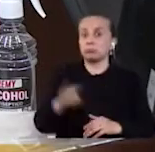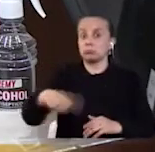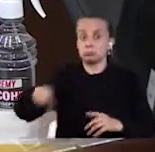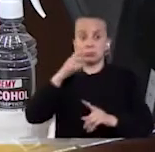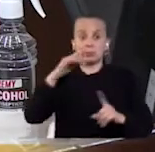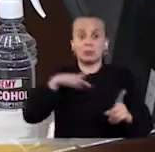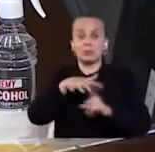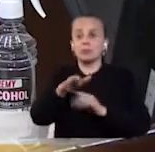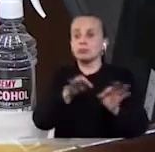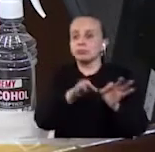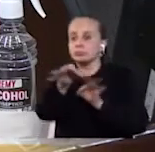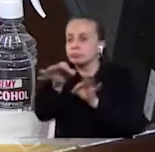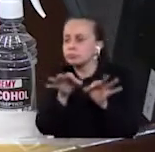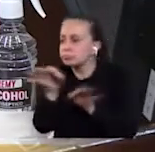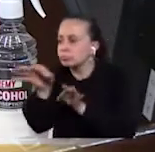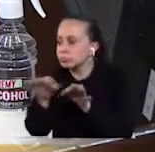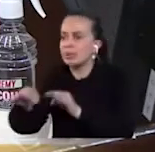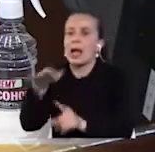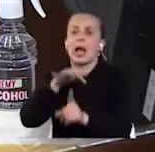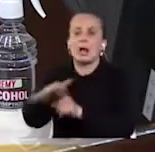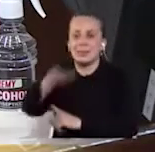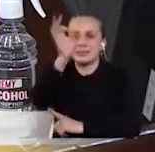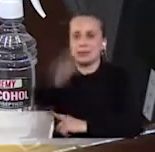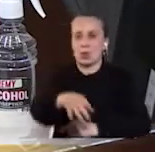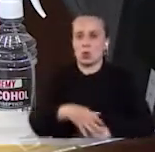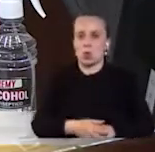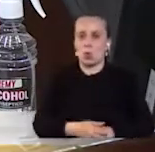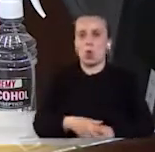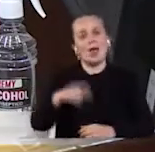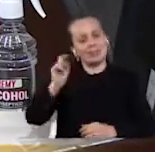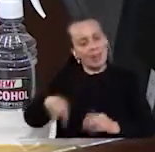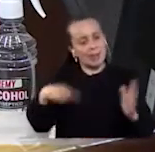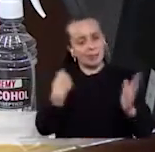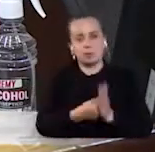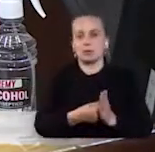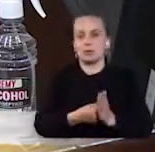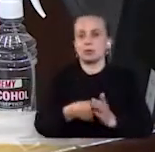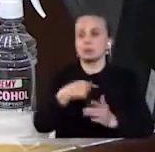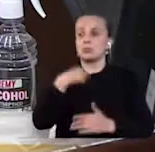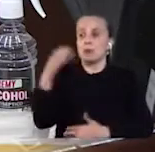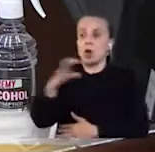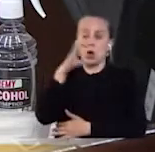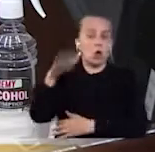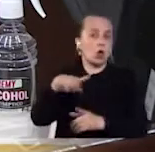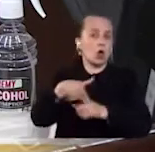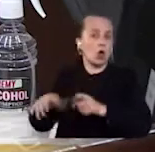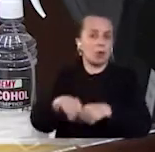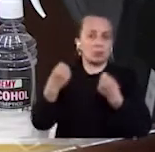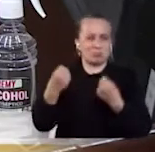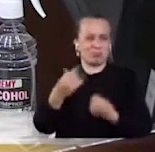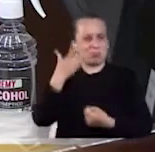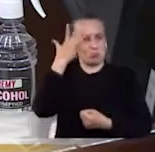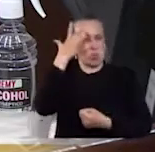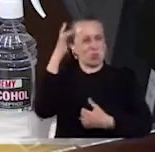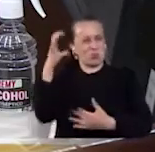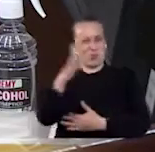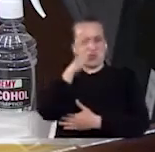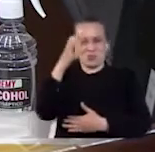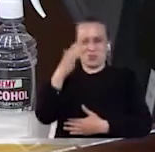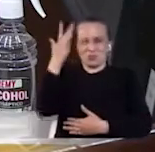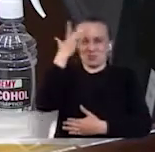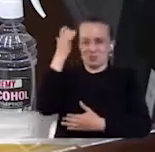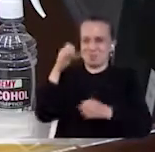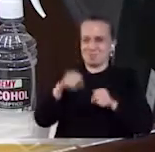de los municipios? ¿Quién se perjudica? La nación. ¿Por qué se perjudica la nación?